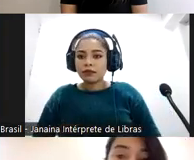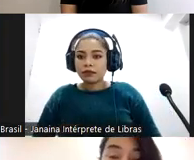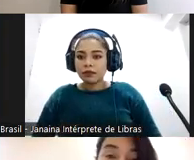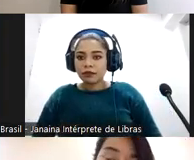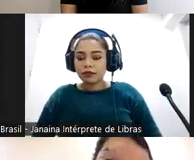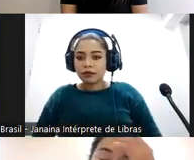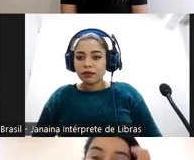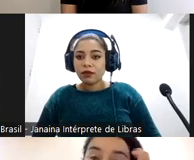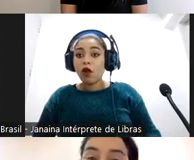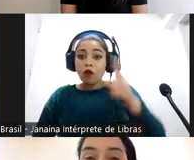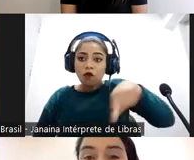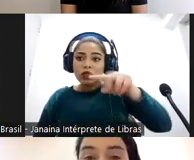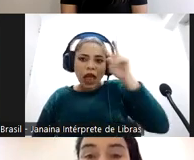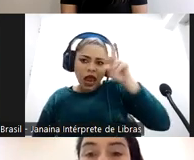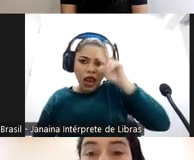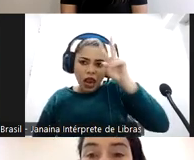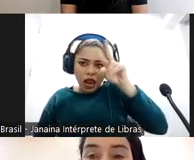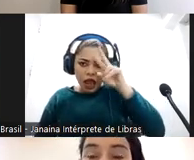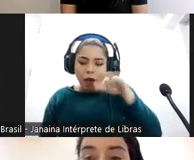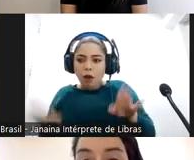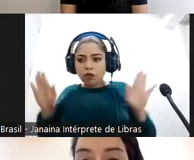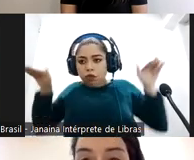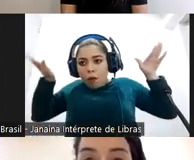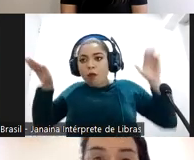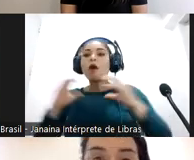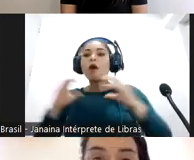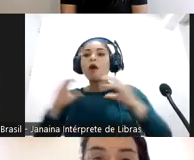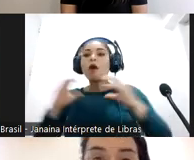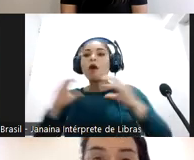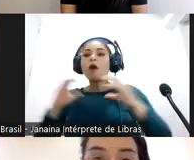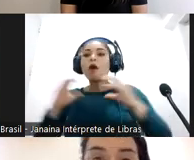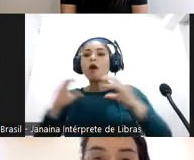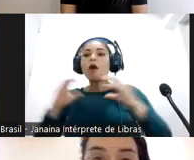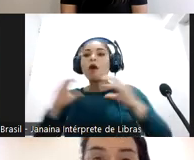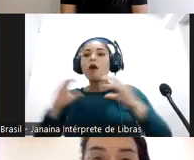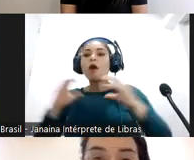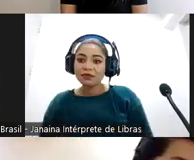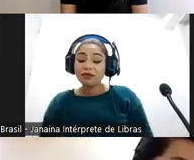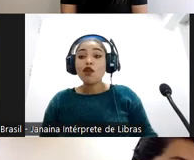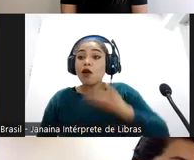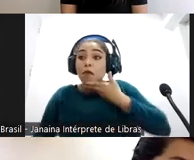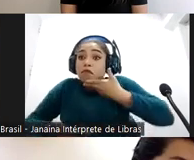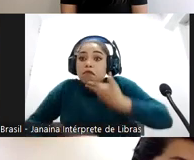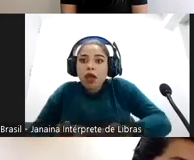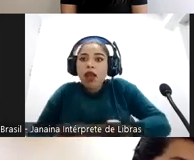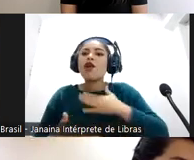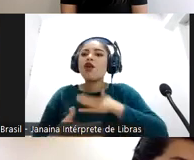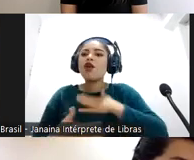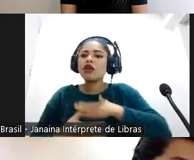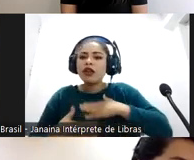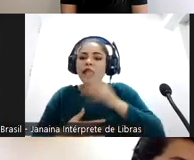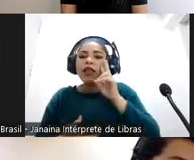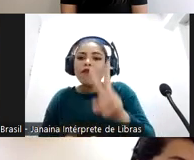¿Ustedes recuerdan el cóndor? ¿Lo recuerdan? ¿Y me gustaría ver una historia sobre el